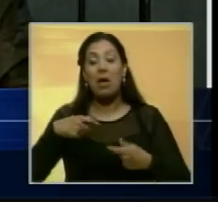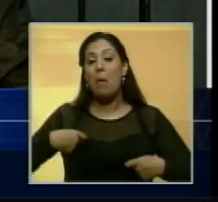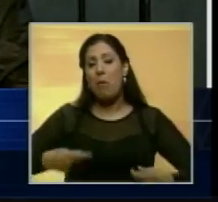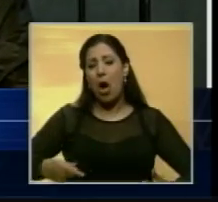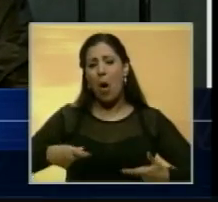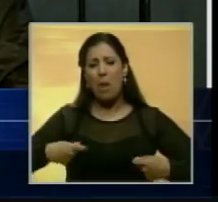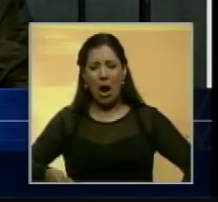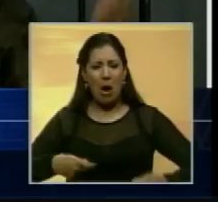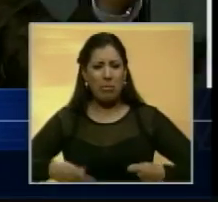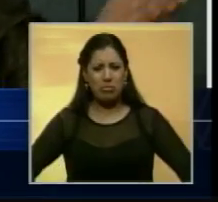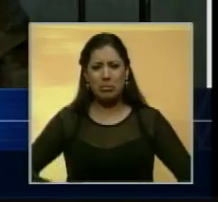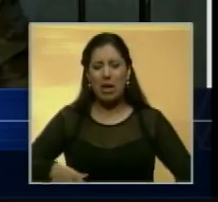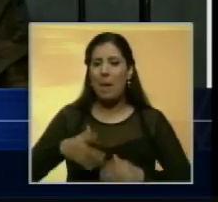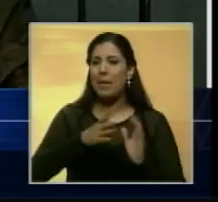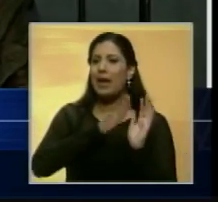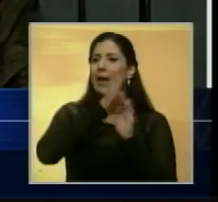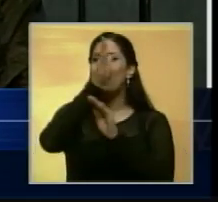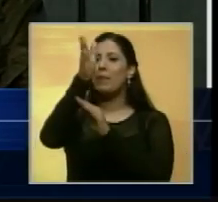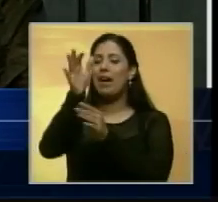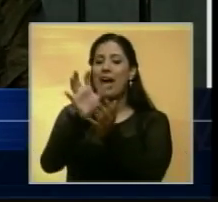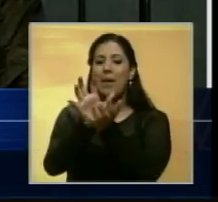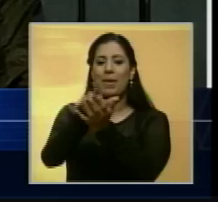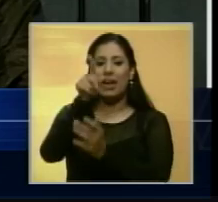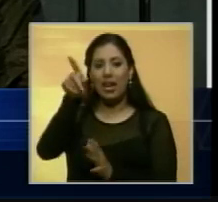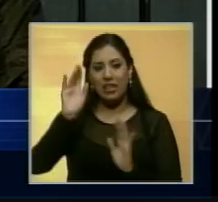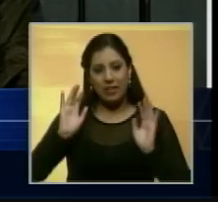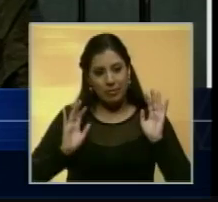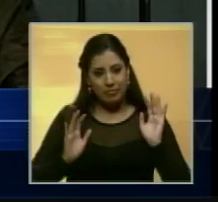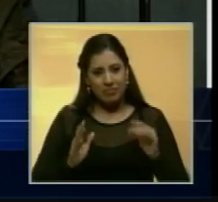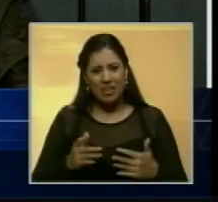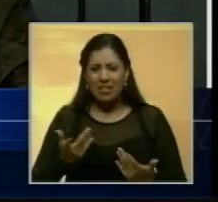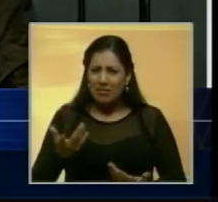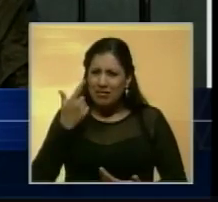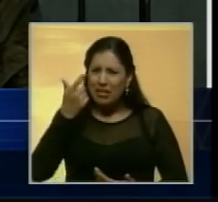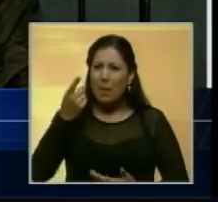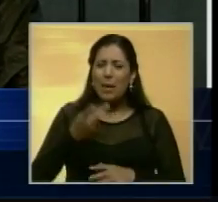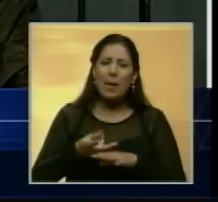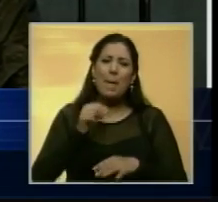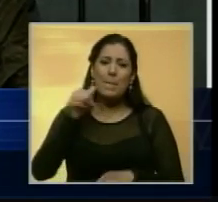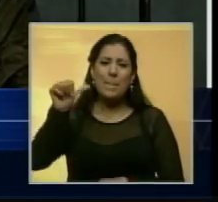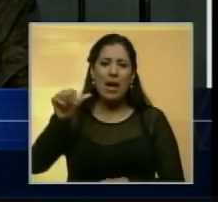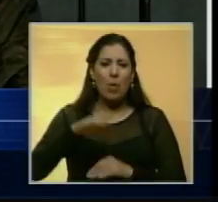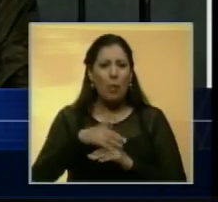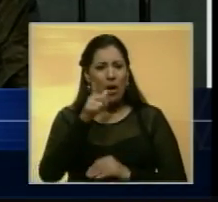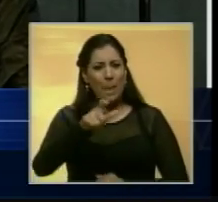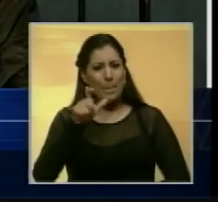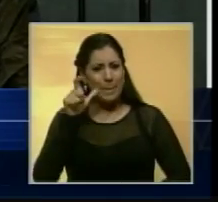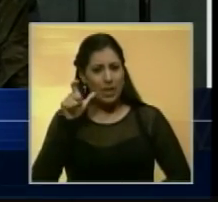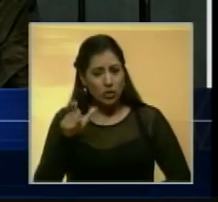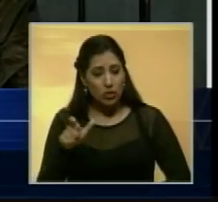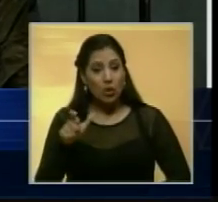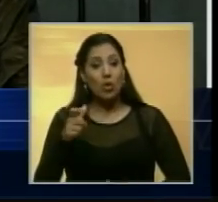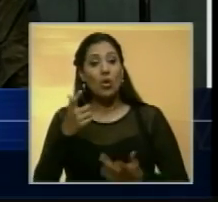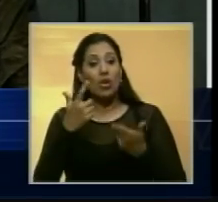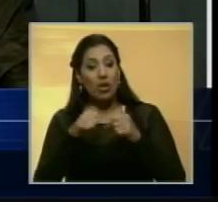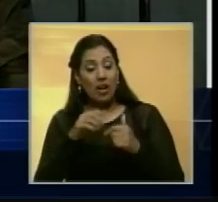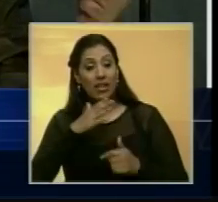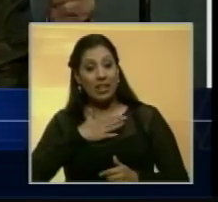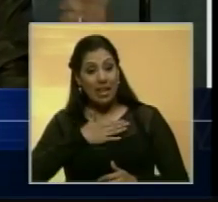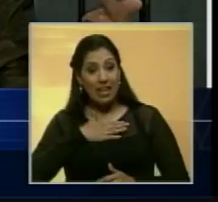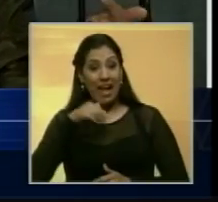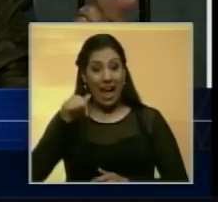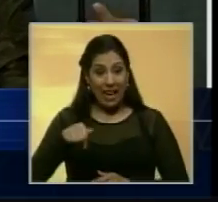cantidad impresionante de dinero para montar su sainete allá. Y eso le va a salir mal porque los pronunciamientos de ese organismo así